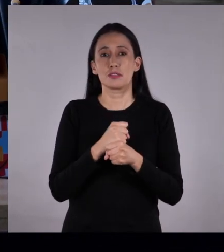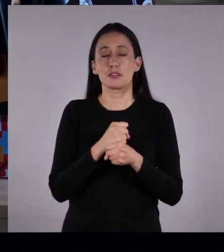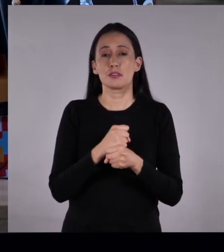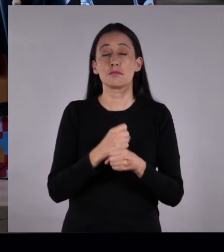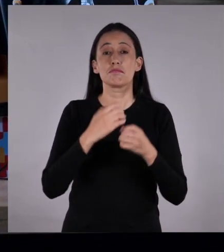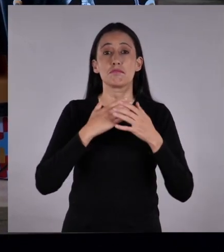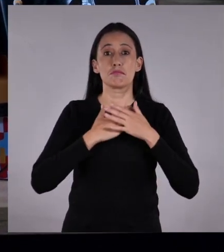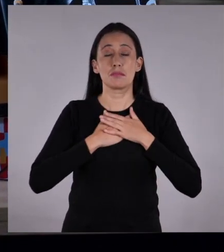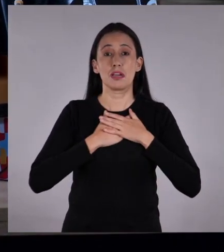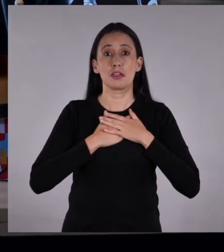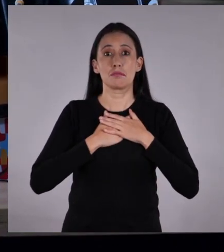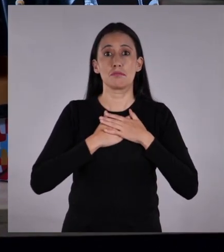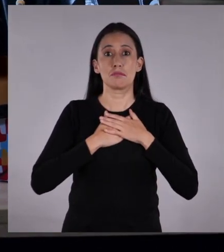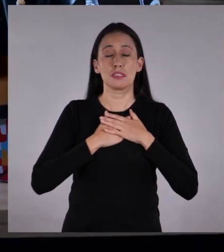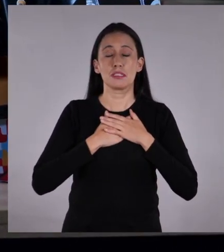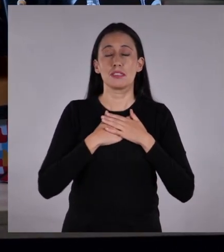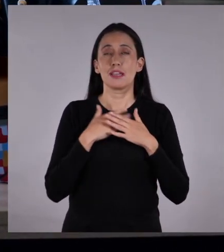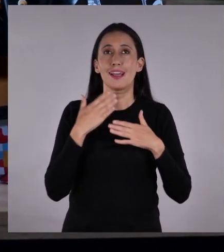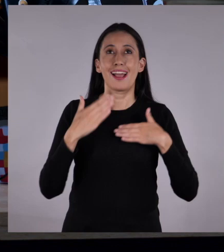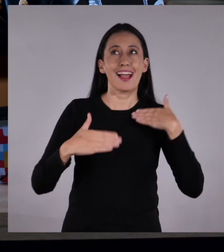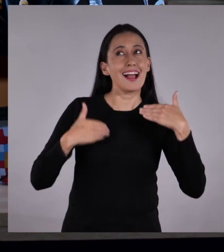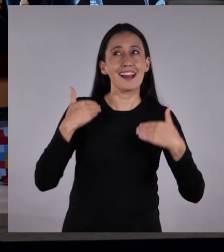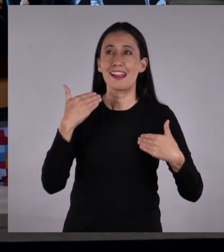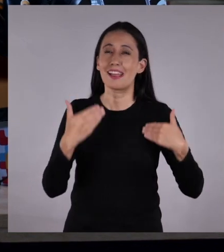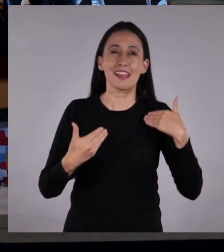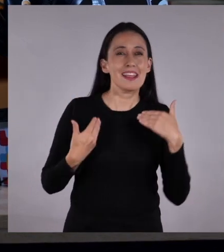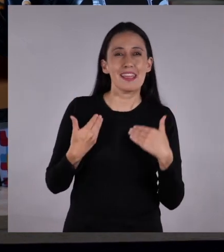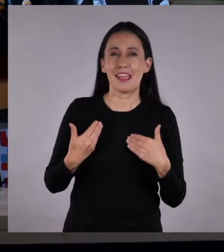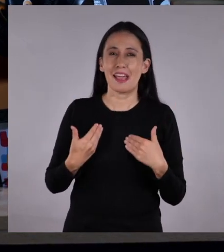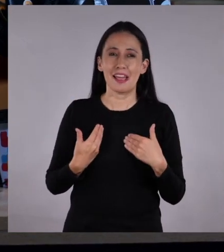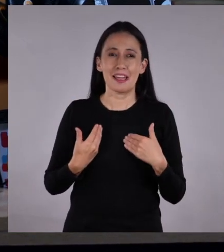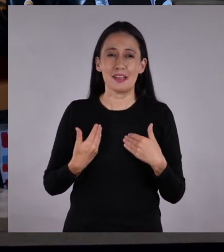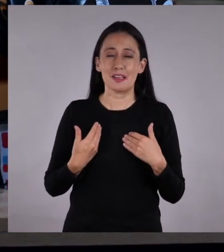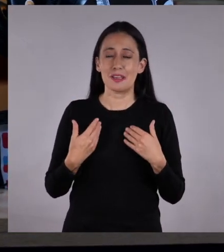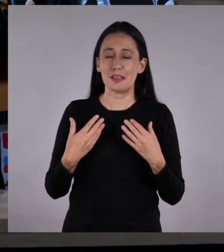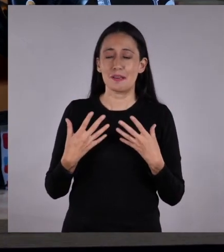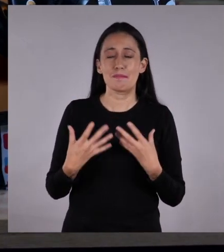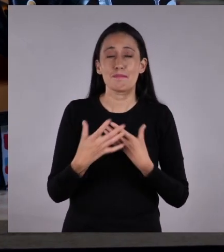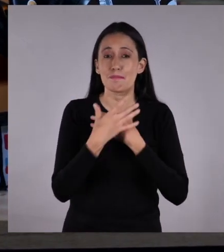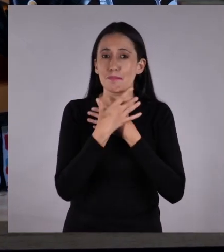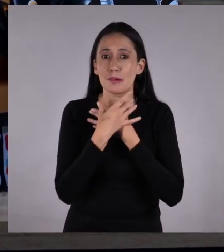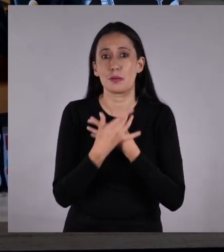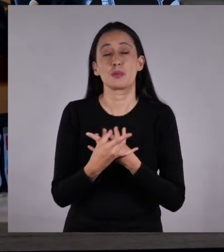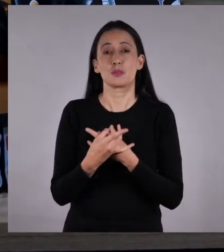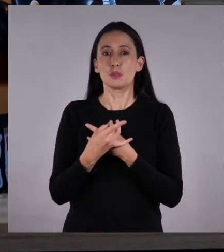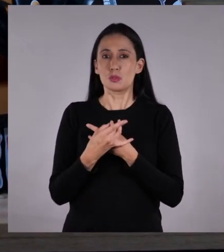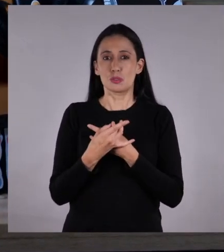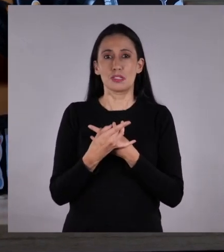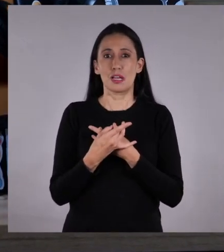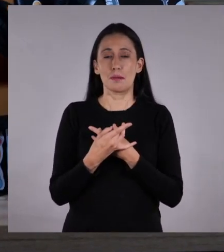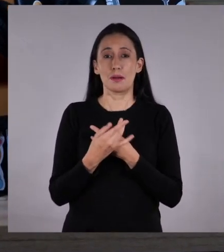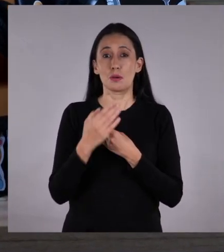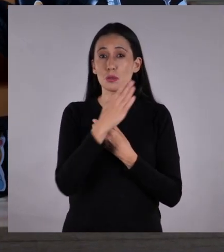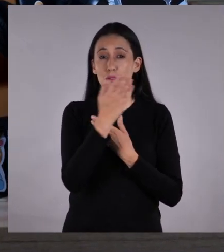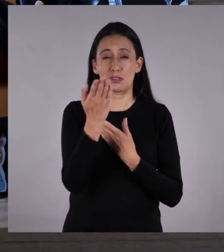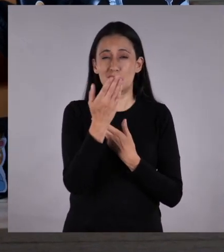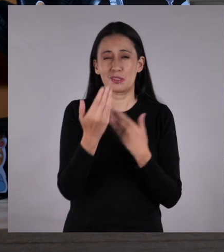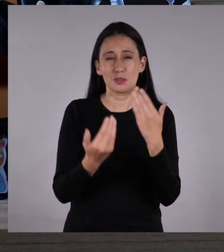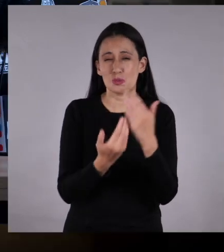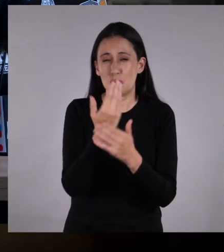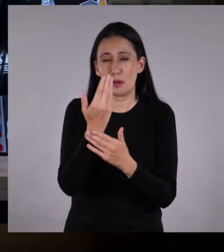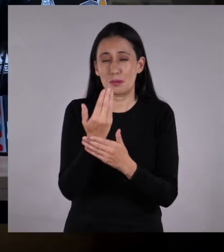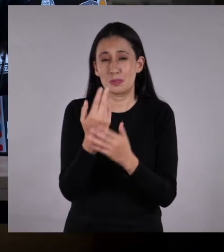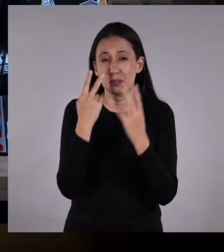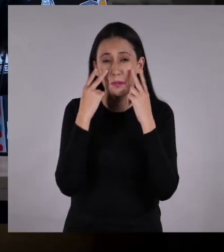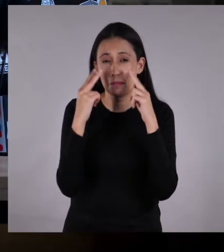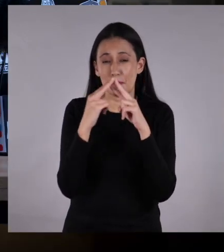y por él empecé a crear contenido. Para los que son nuevos por aquí o no me conocían,